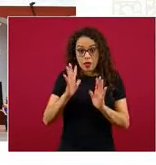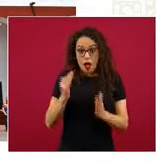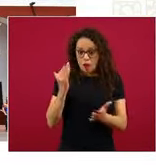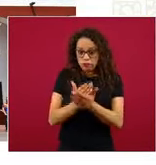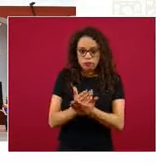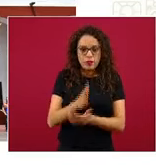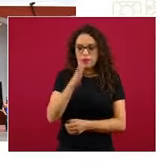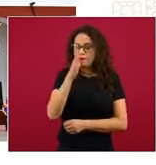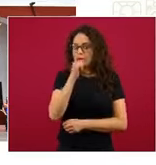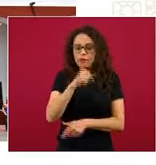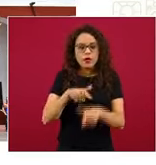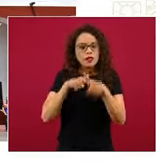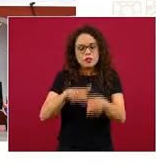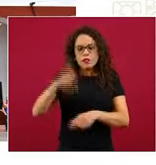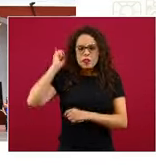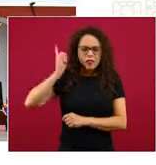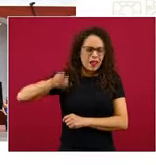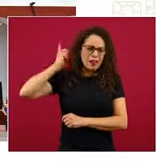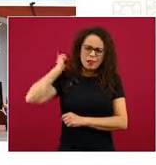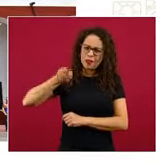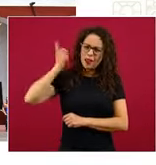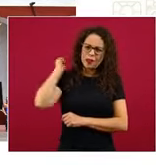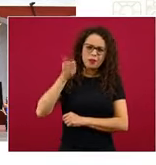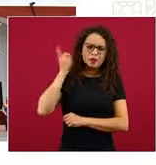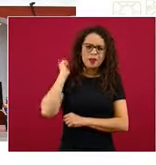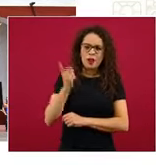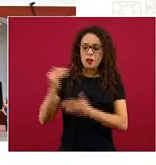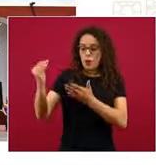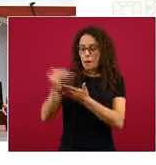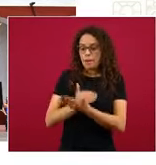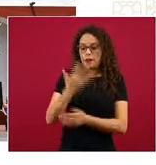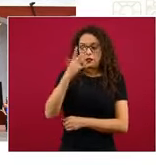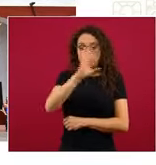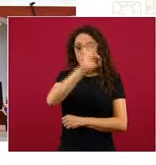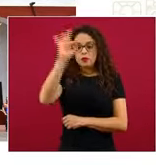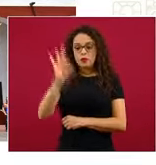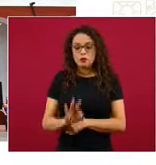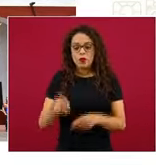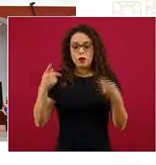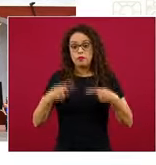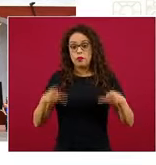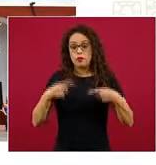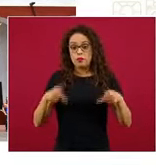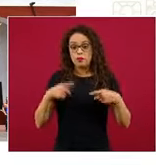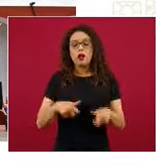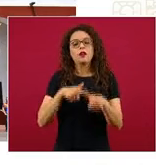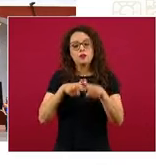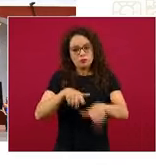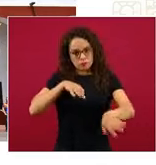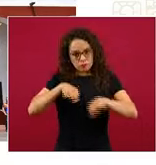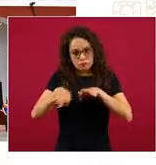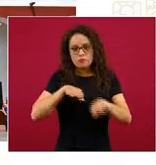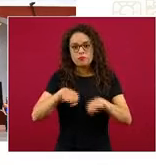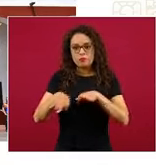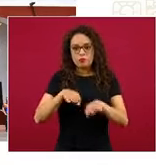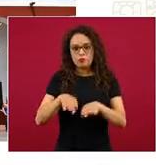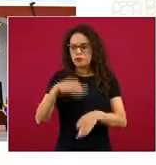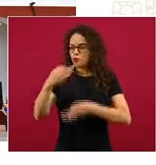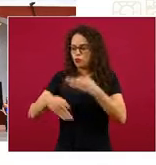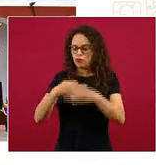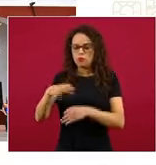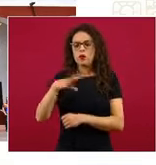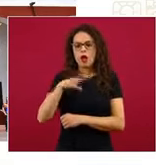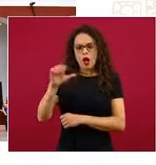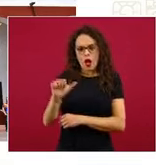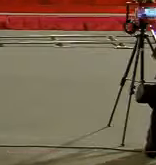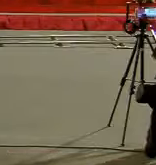día. Estamos trabajando, estamos funcionando con menos del 50% del personal y pues están todos activos, los trabajadores